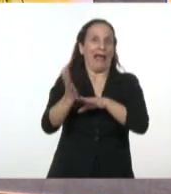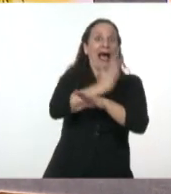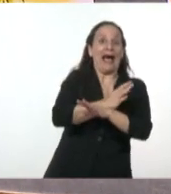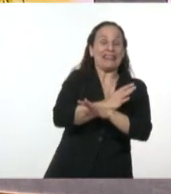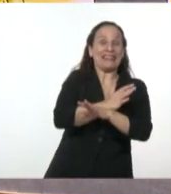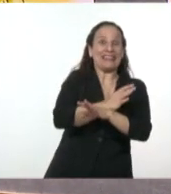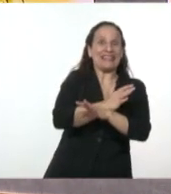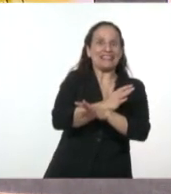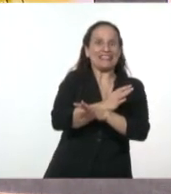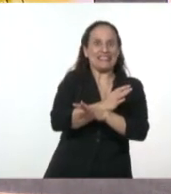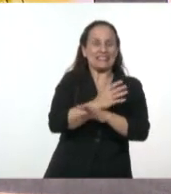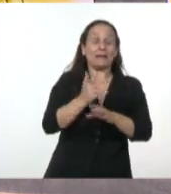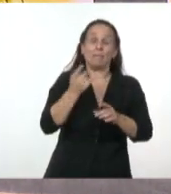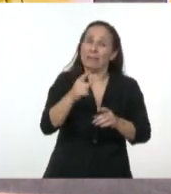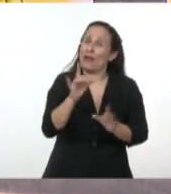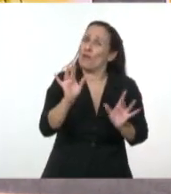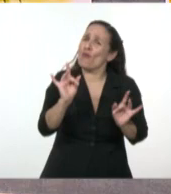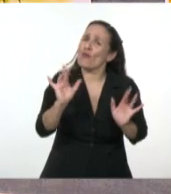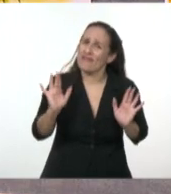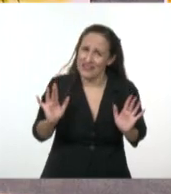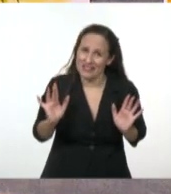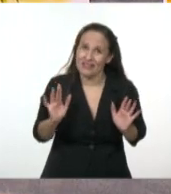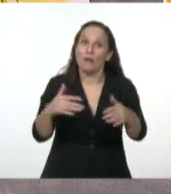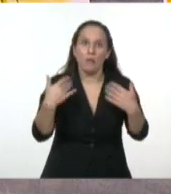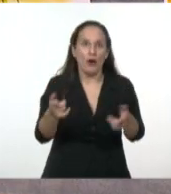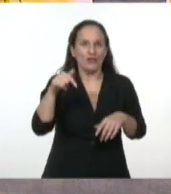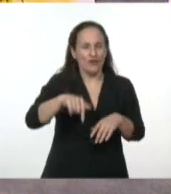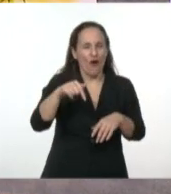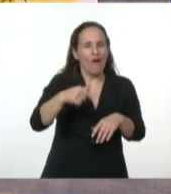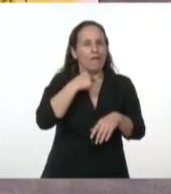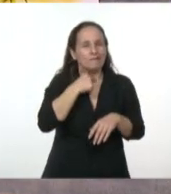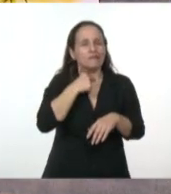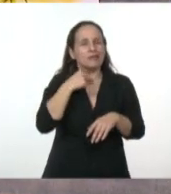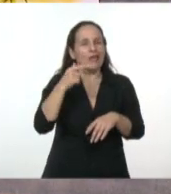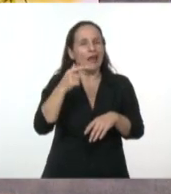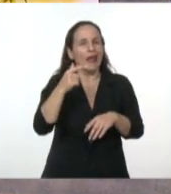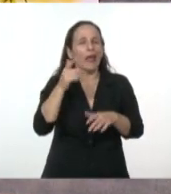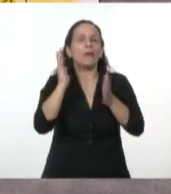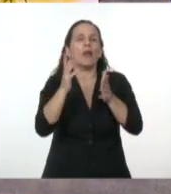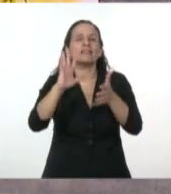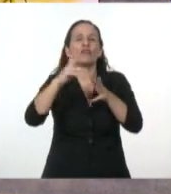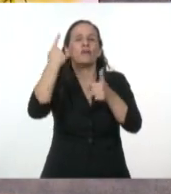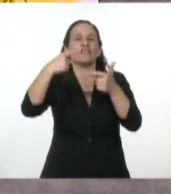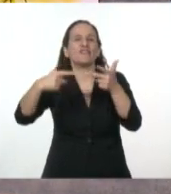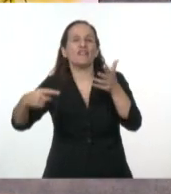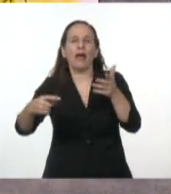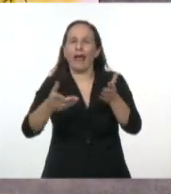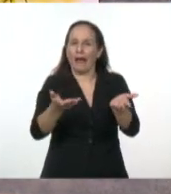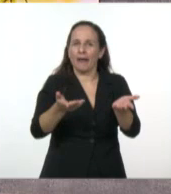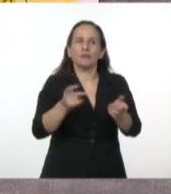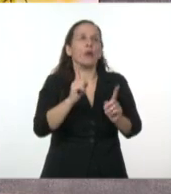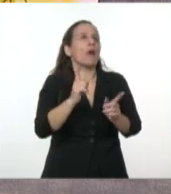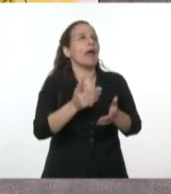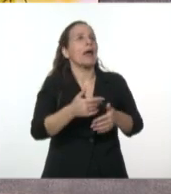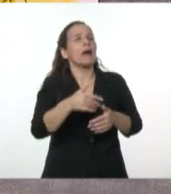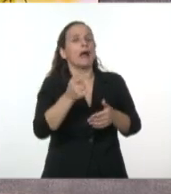muy difícil desarmarlo. Entonces, por eso me gustaría que trabajemos con otro tipo de violencias que no son tan... que no son las que aparecen en general en